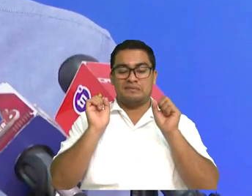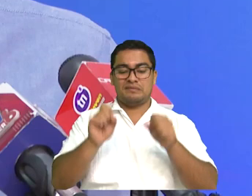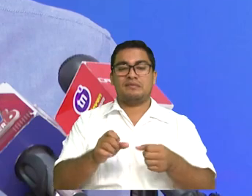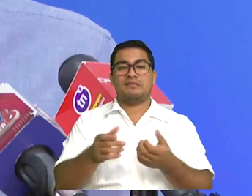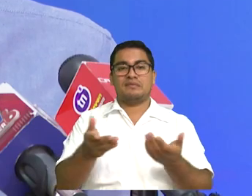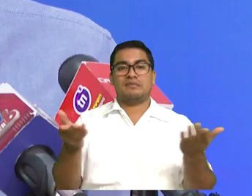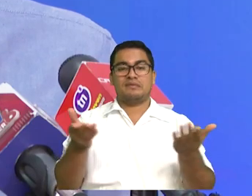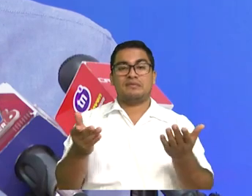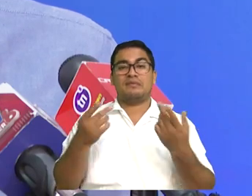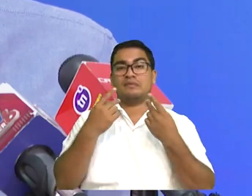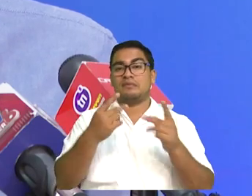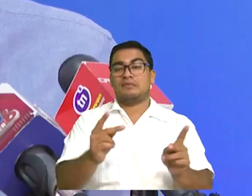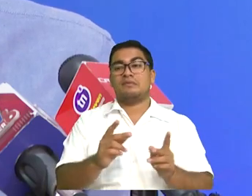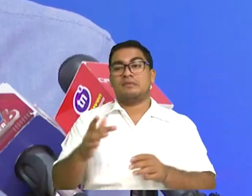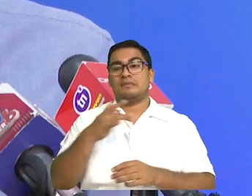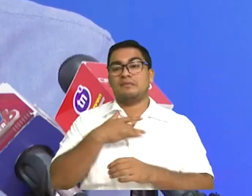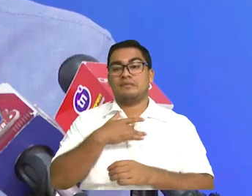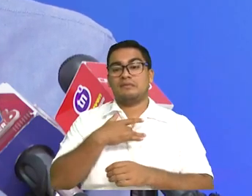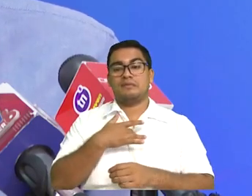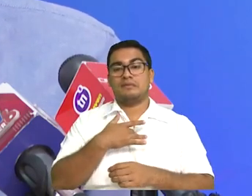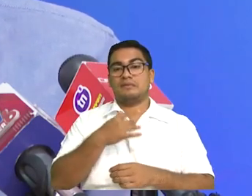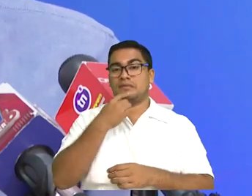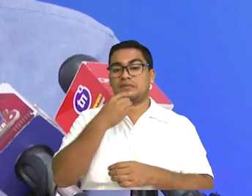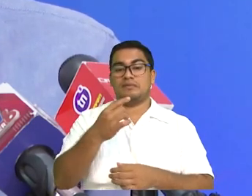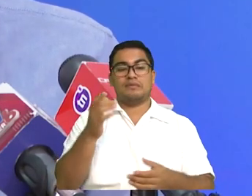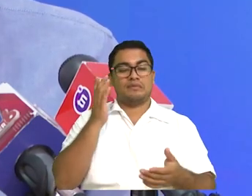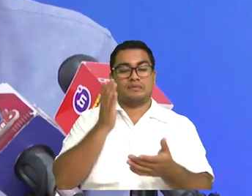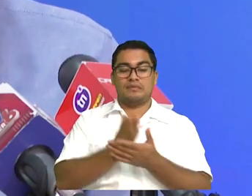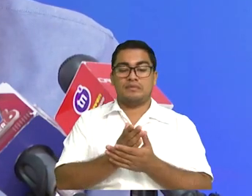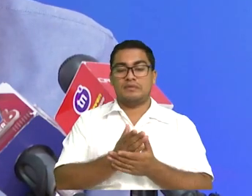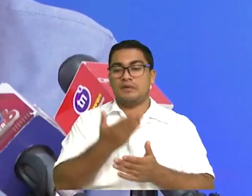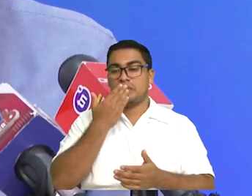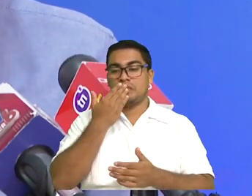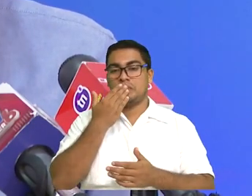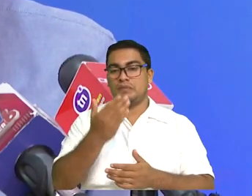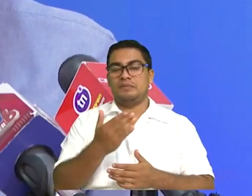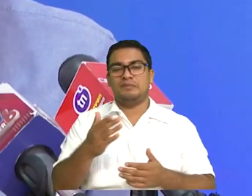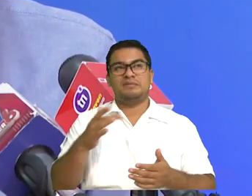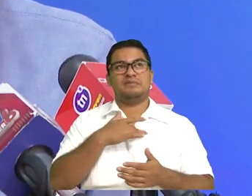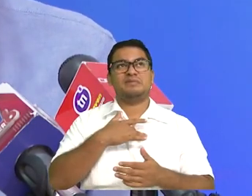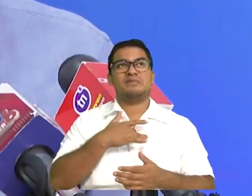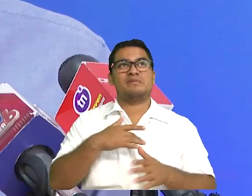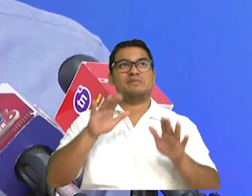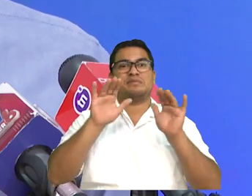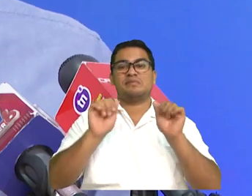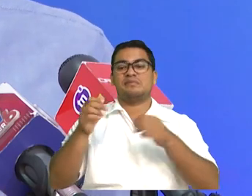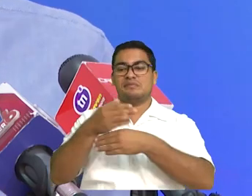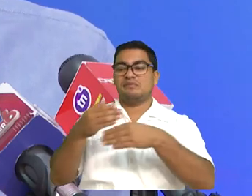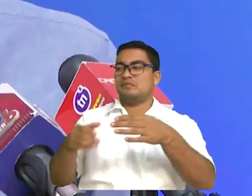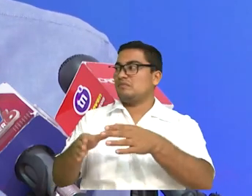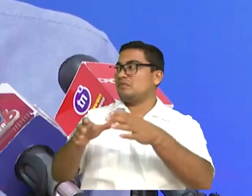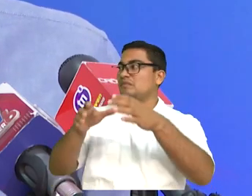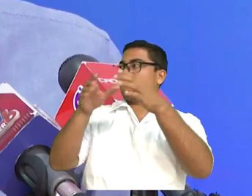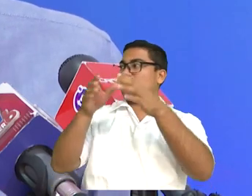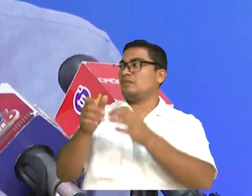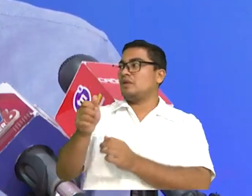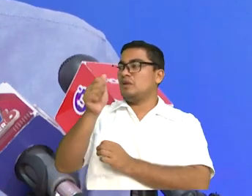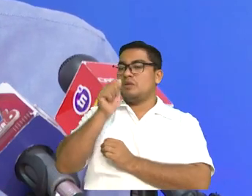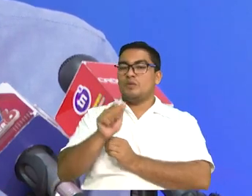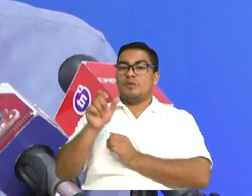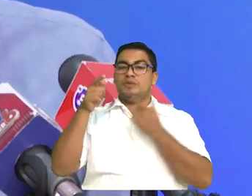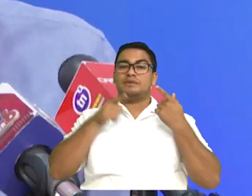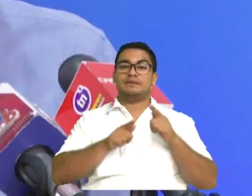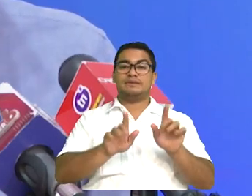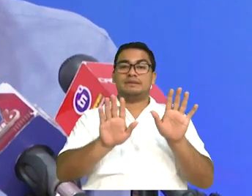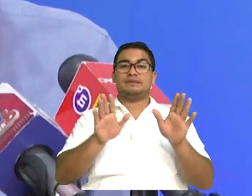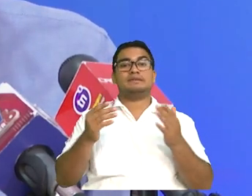situación, pero que realmente la situación definitiva o en una buena parte va a ser una vez que tengamos este pozo, como decimos nosotros, estamos programándonos para